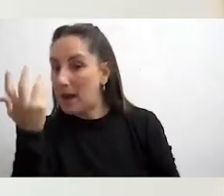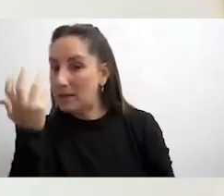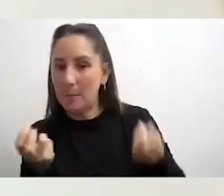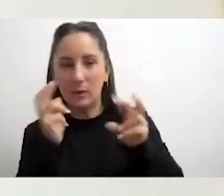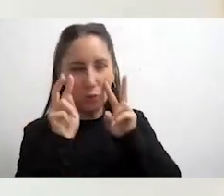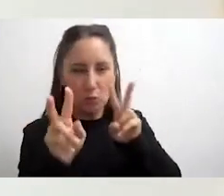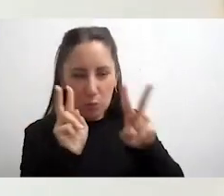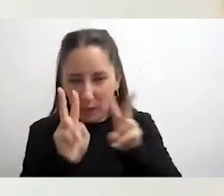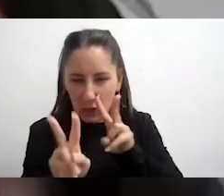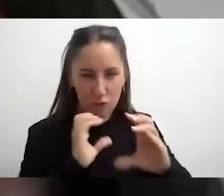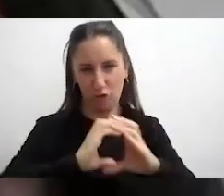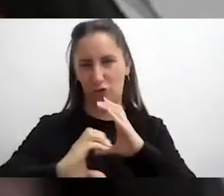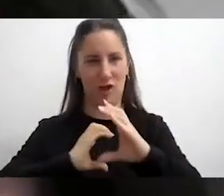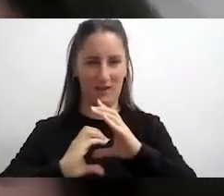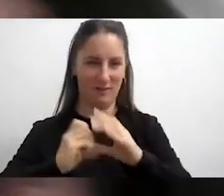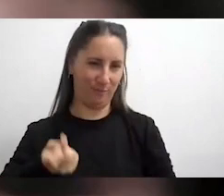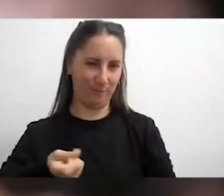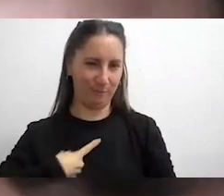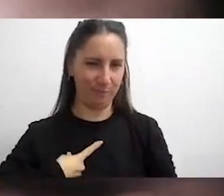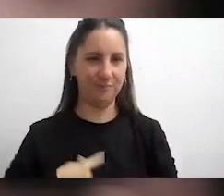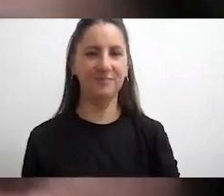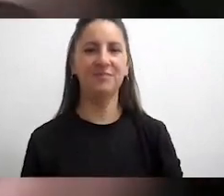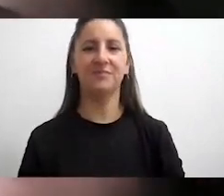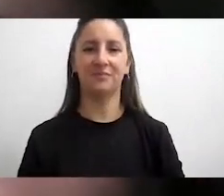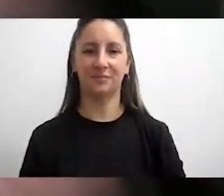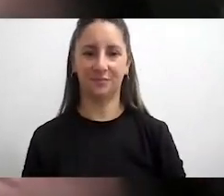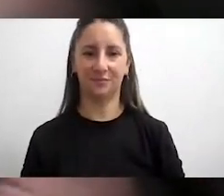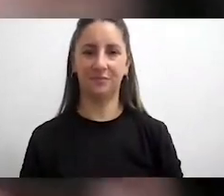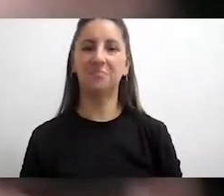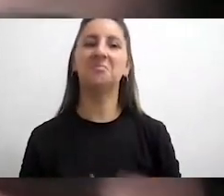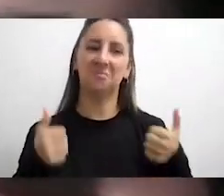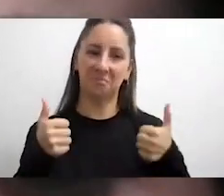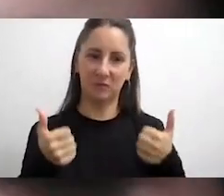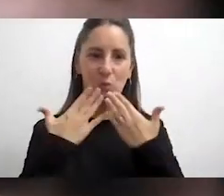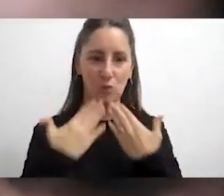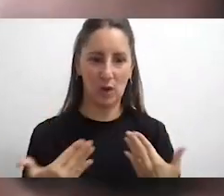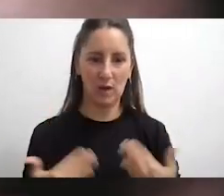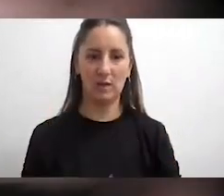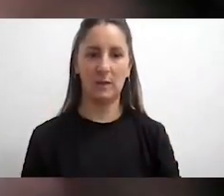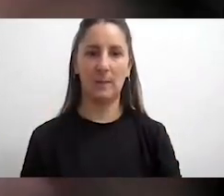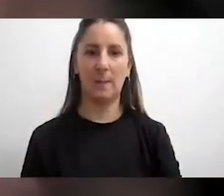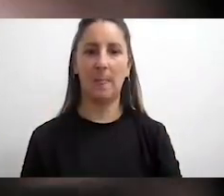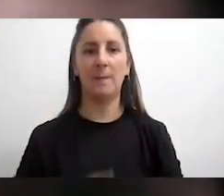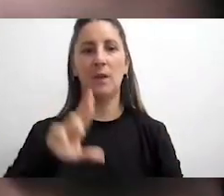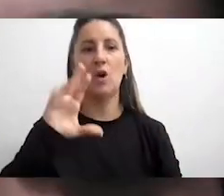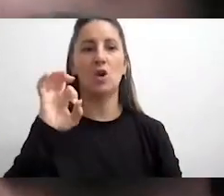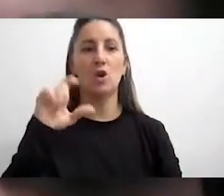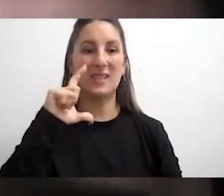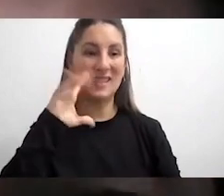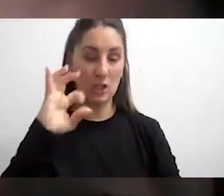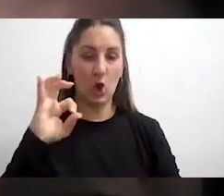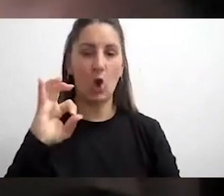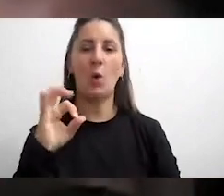un poquito. Excelente. Genial, genial, Romy. Muchísimas gracias. Acá tengo a Rocío que te va a transmitir